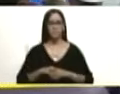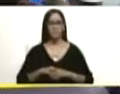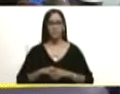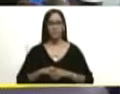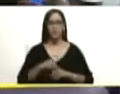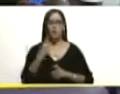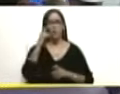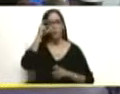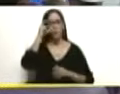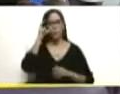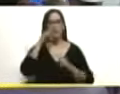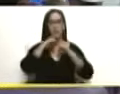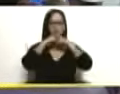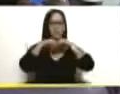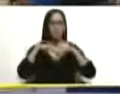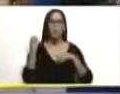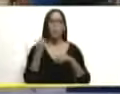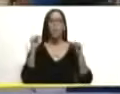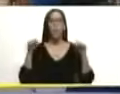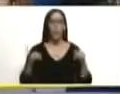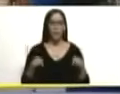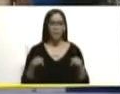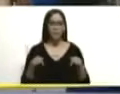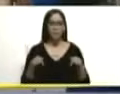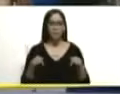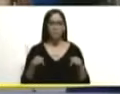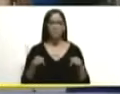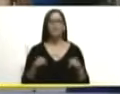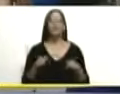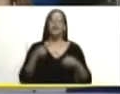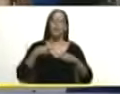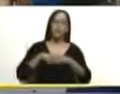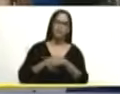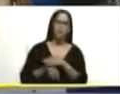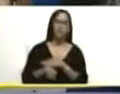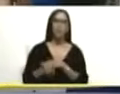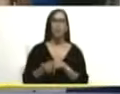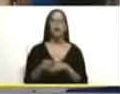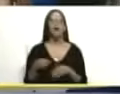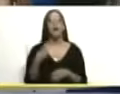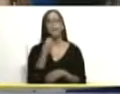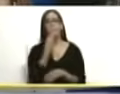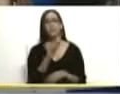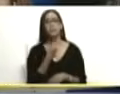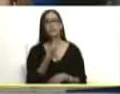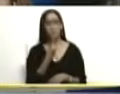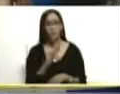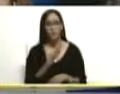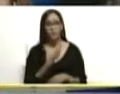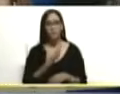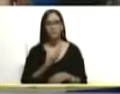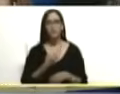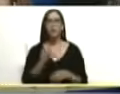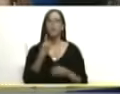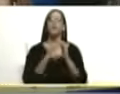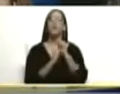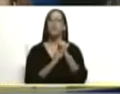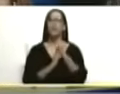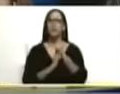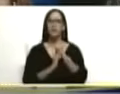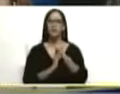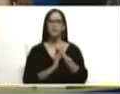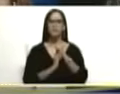1999, un día bendito como hoy, entró al Palacio de Miraflores un líder,